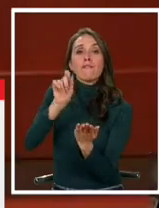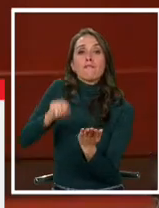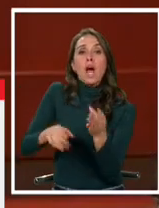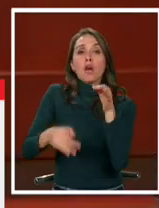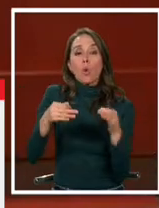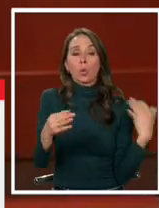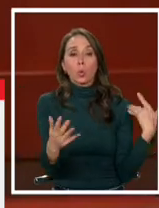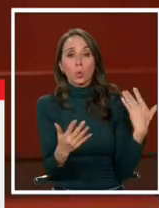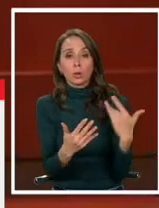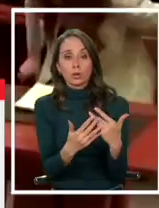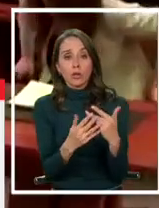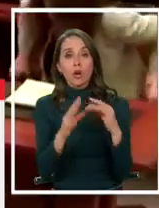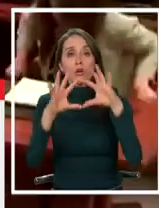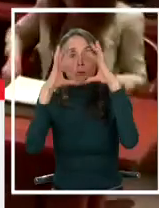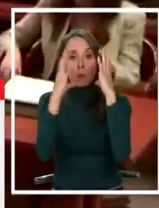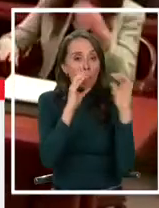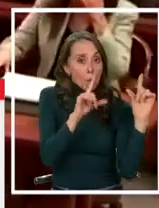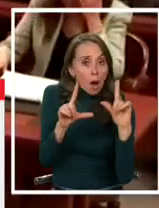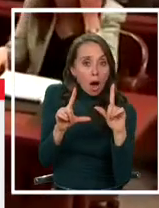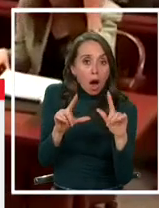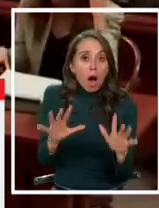juicio que ha tenido impactantes